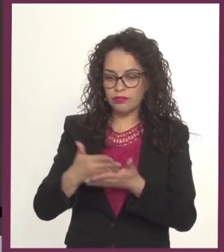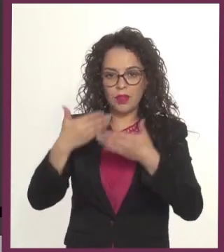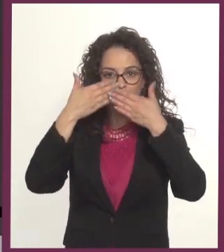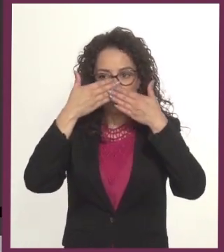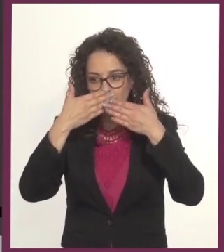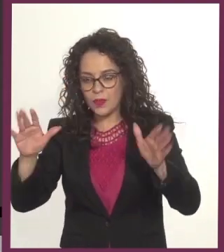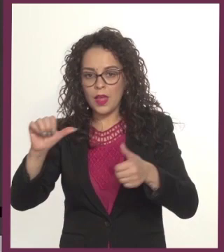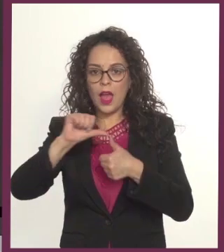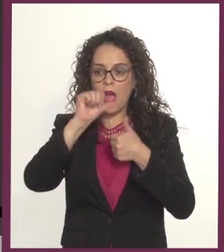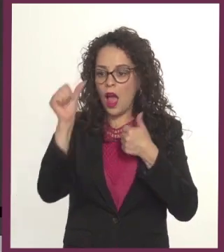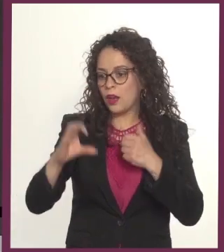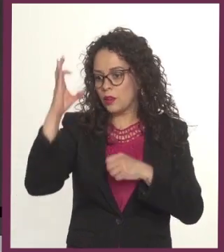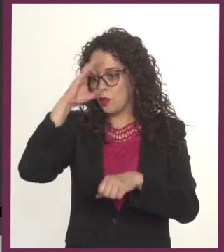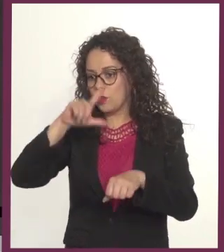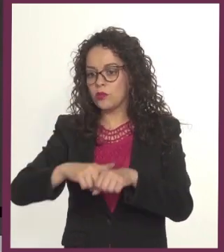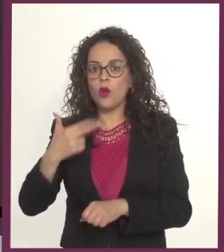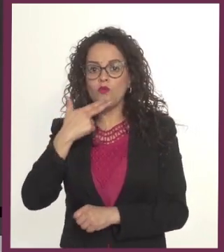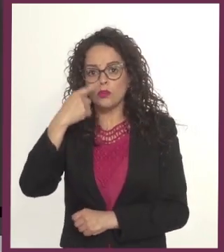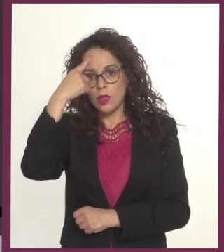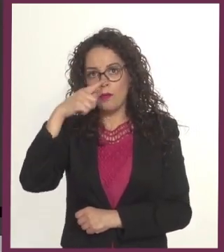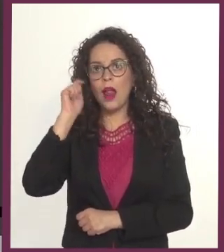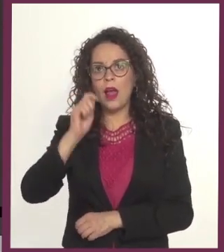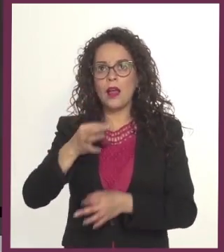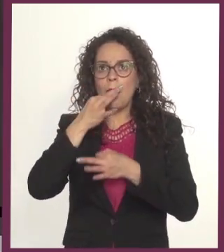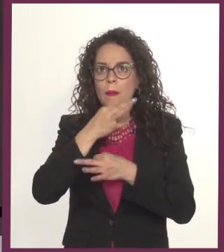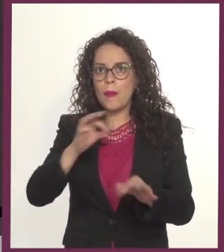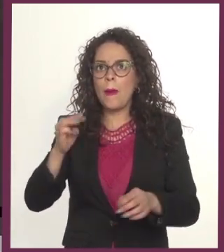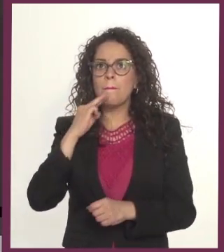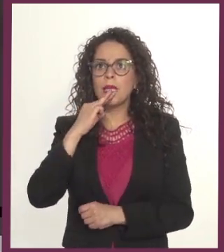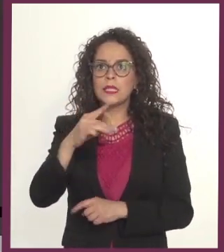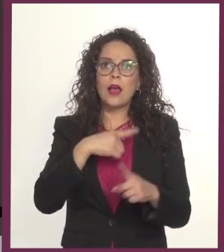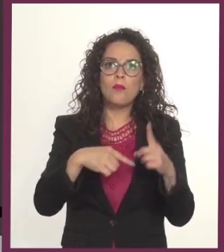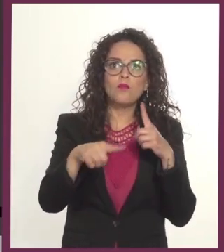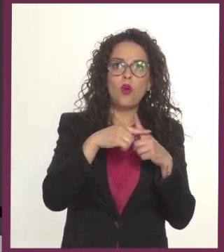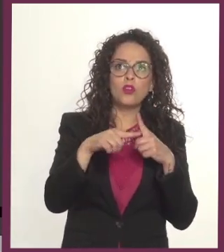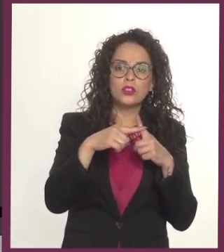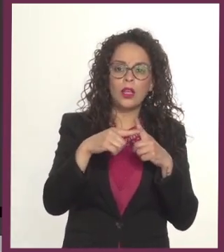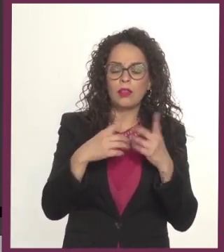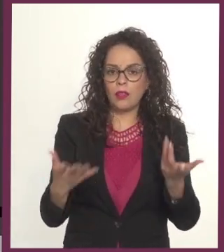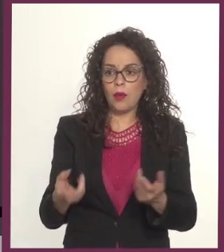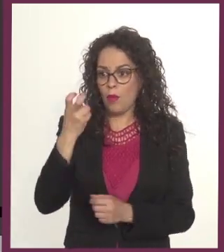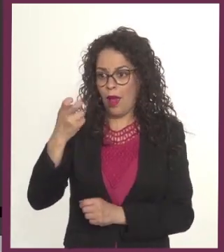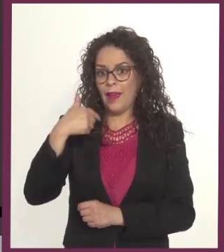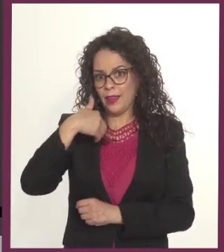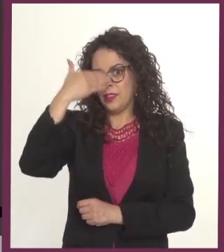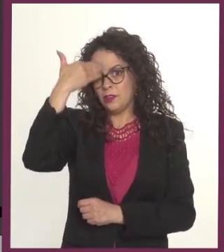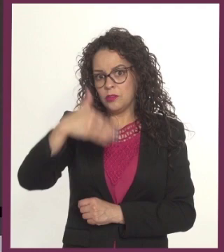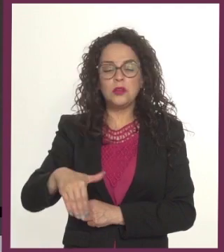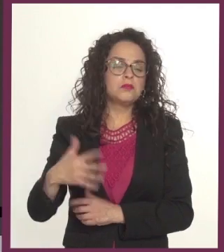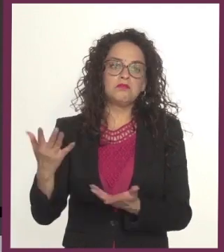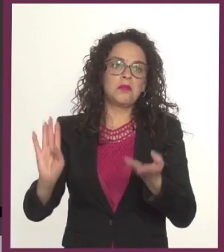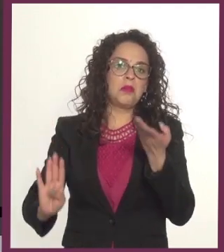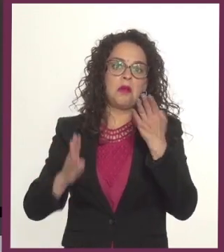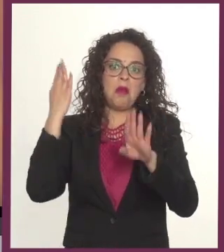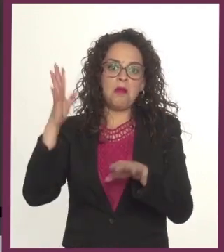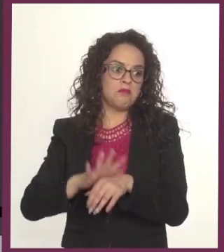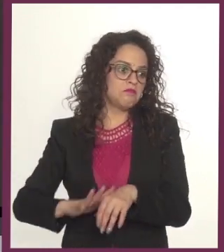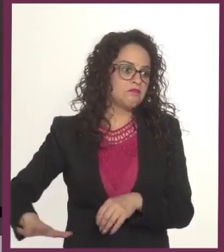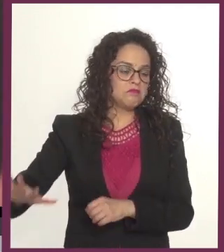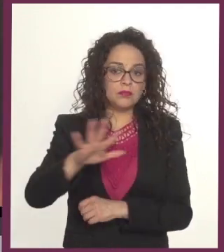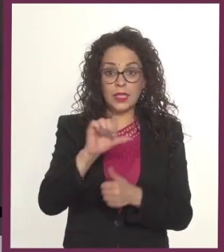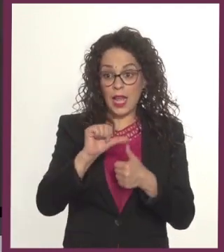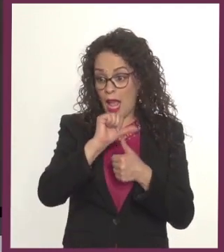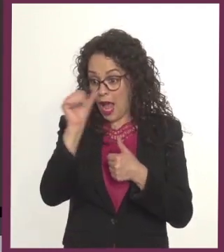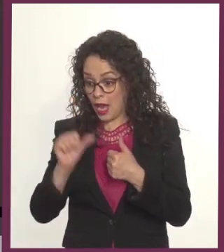y usar el arte y la cultura para mandar mensajes más positivos y propositivos. Y yo sé que eso lo ha hecho alrededor